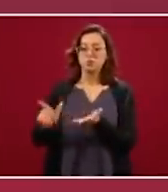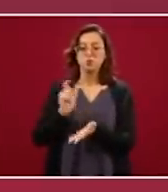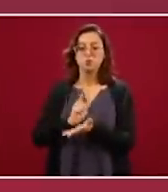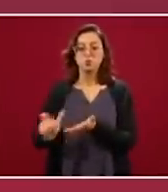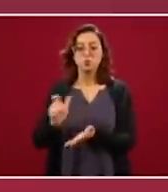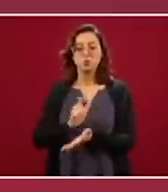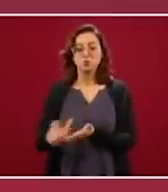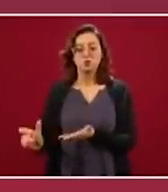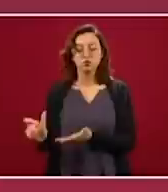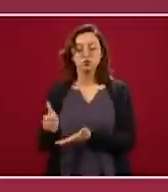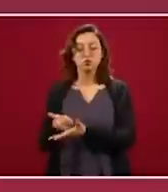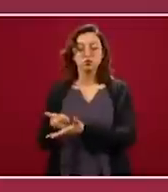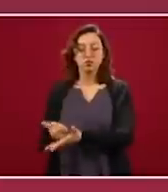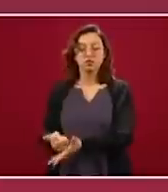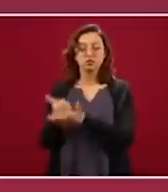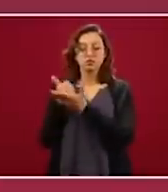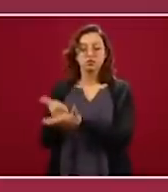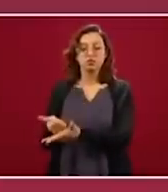Ayuda